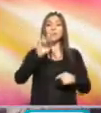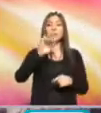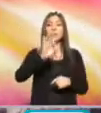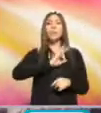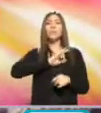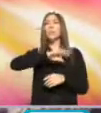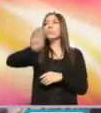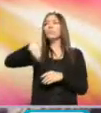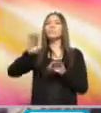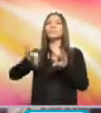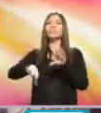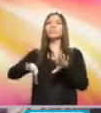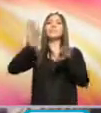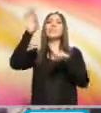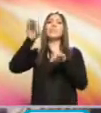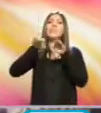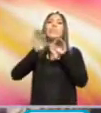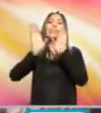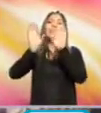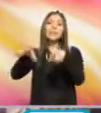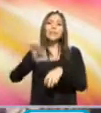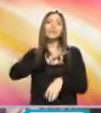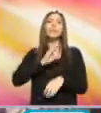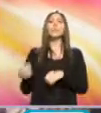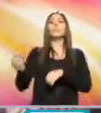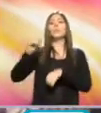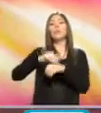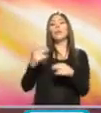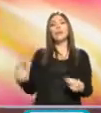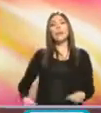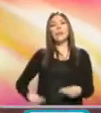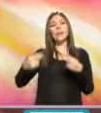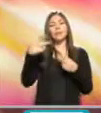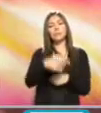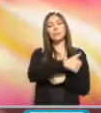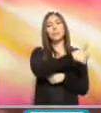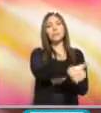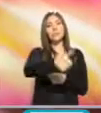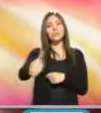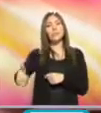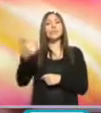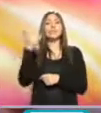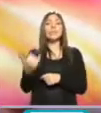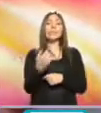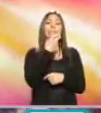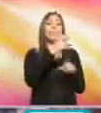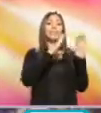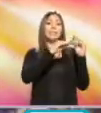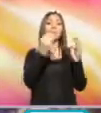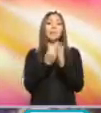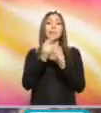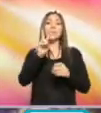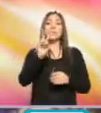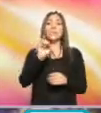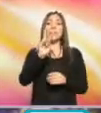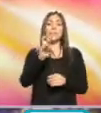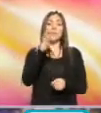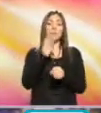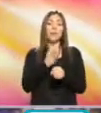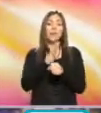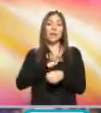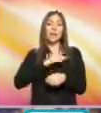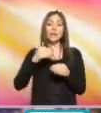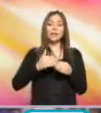pueden mejorar su pequeño negocio o pueden emprender un negocio. Y Vive tiene realmente, en estos meses de